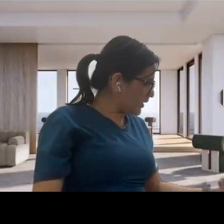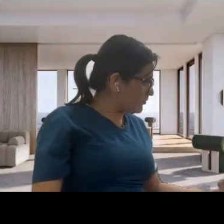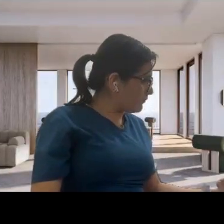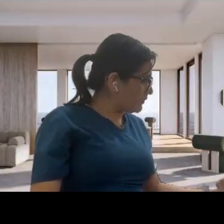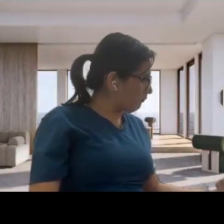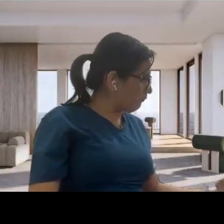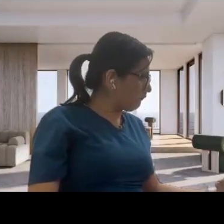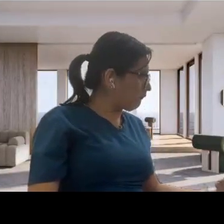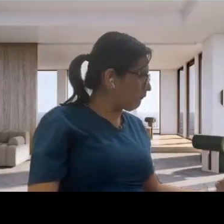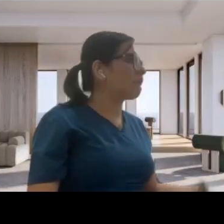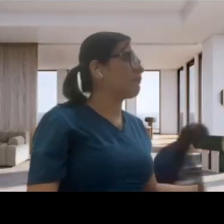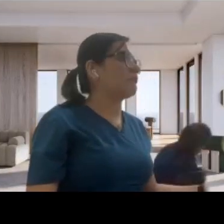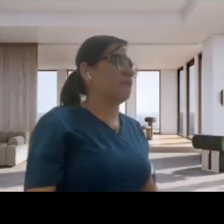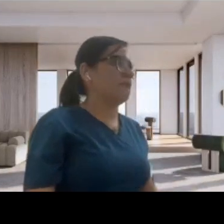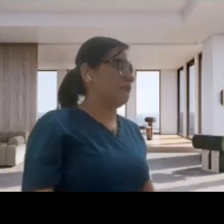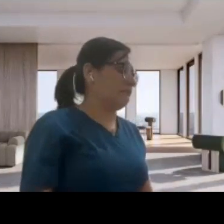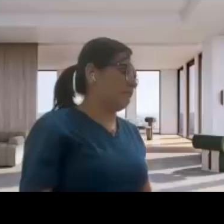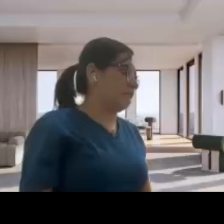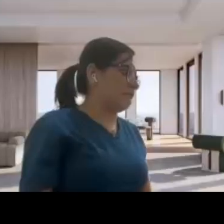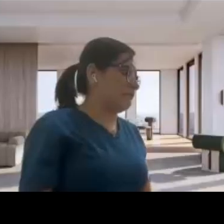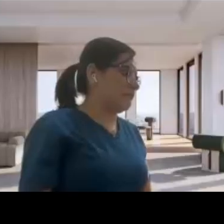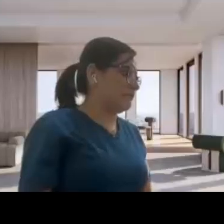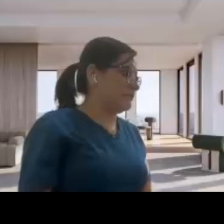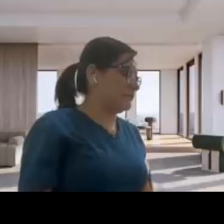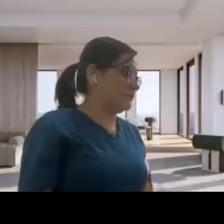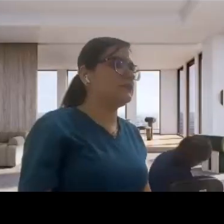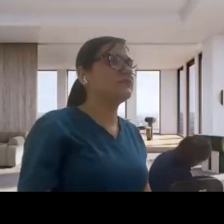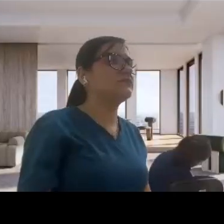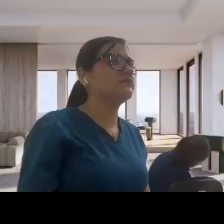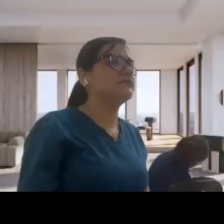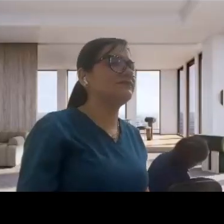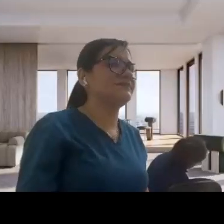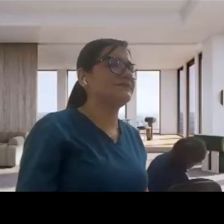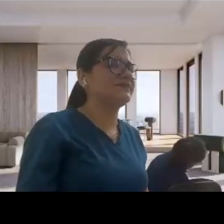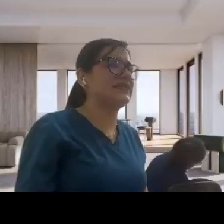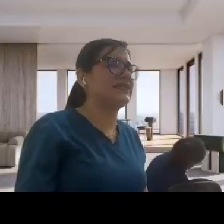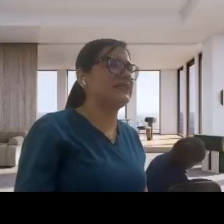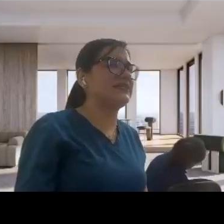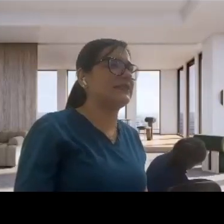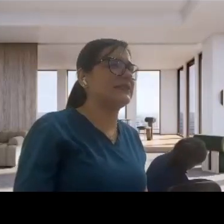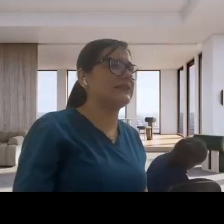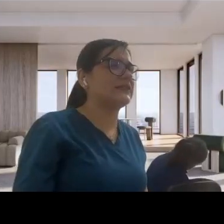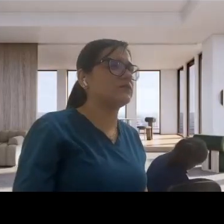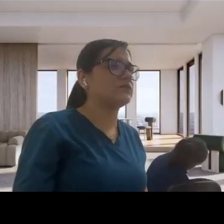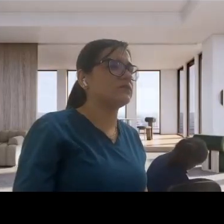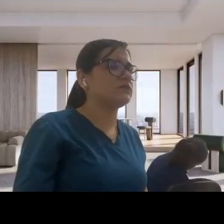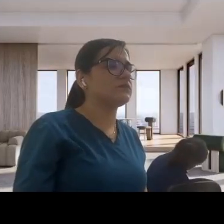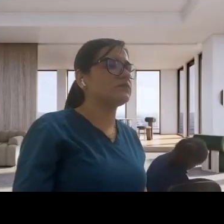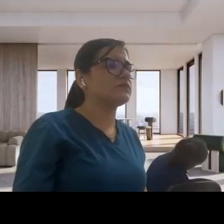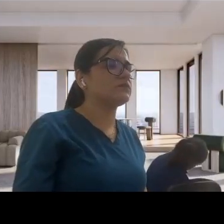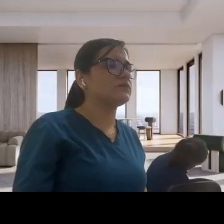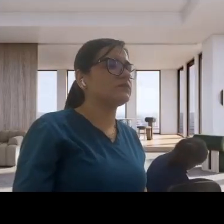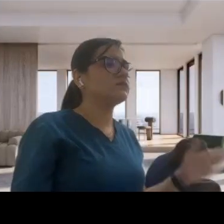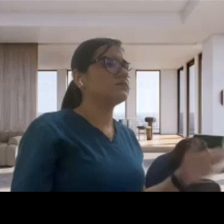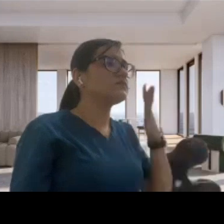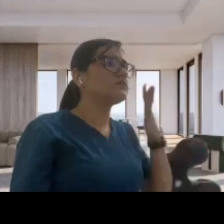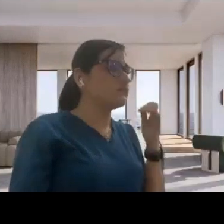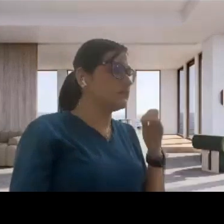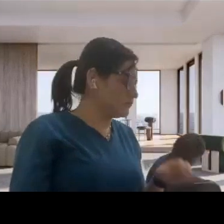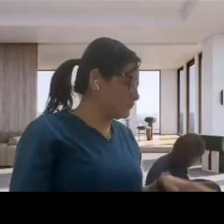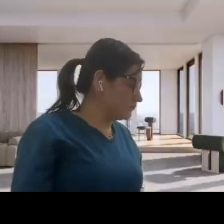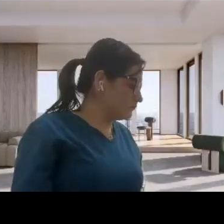salud. Exacto, doctora. Primero creo que es bien importante recuperar, no sé si sea la palabra correcta, pero